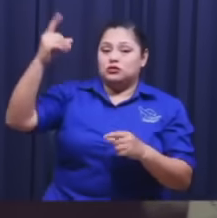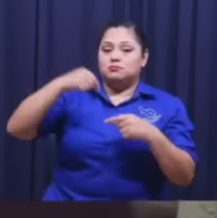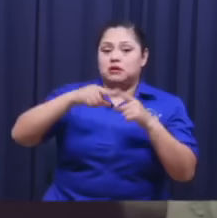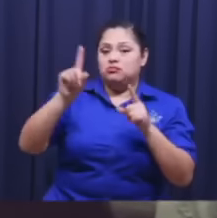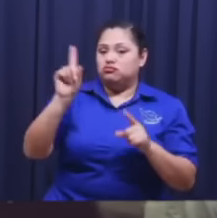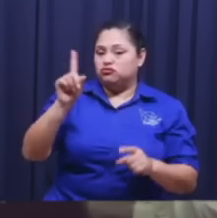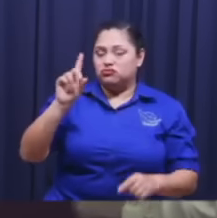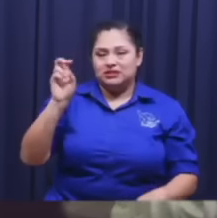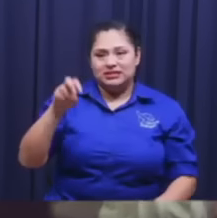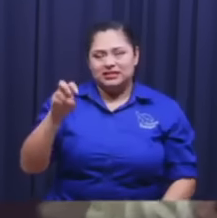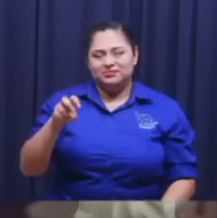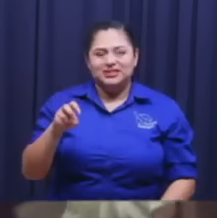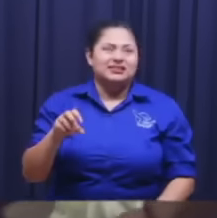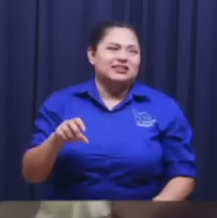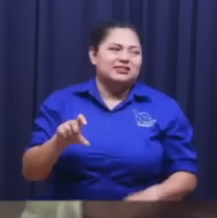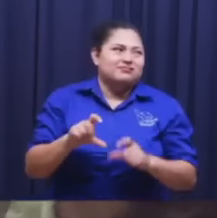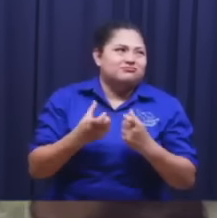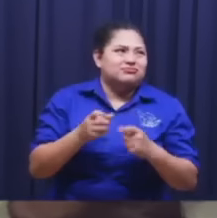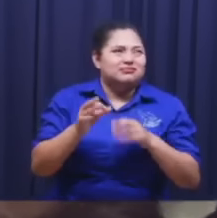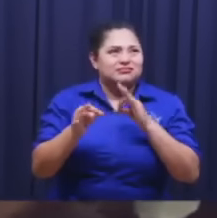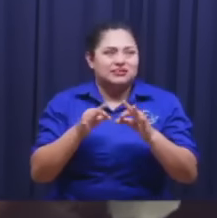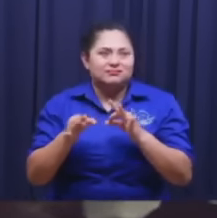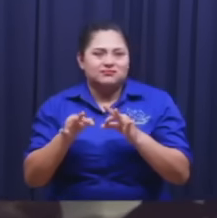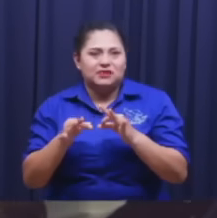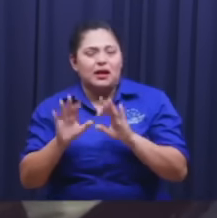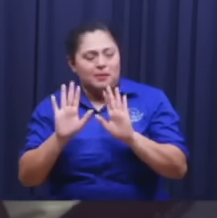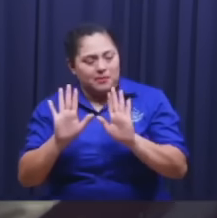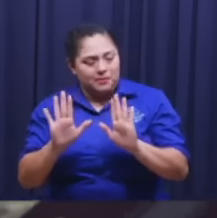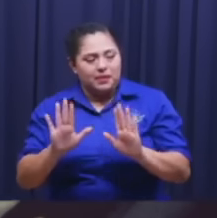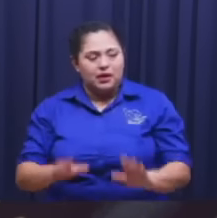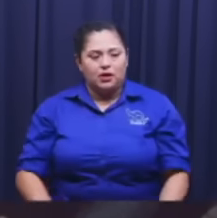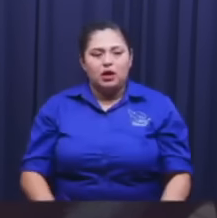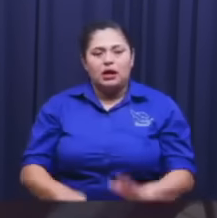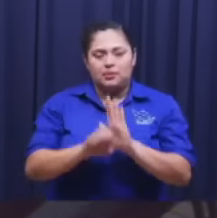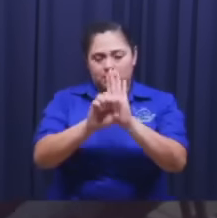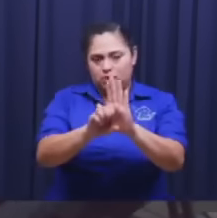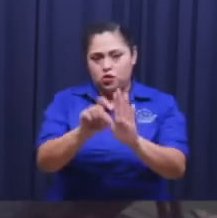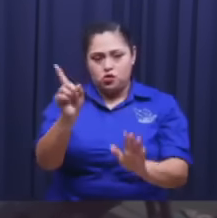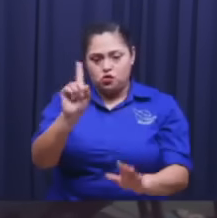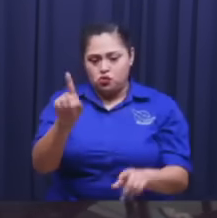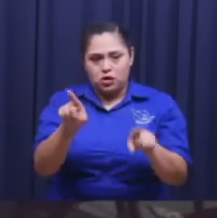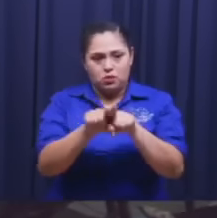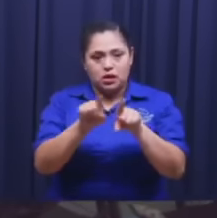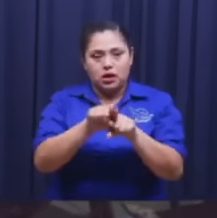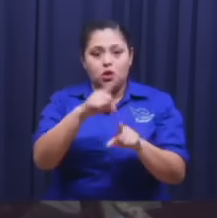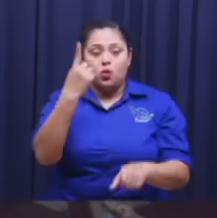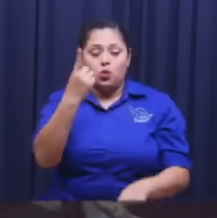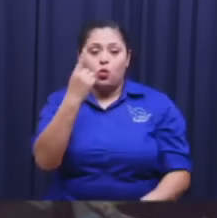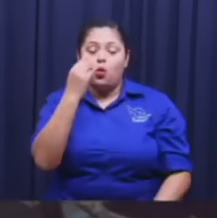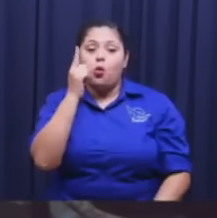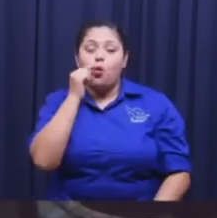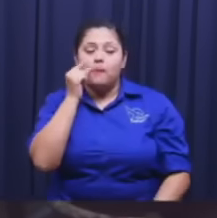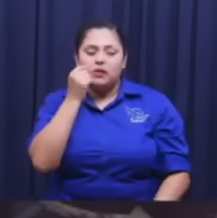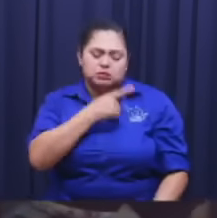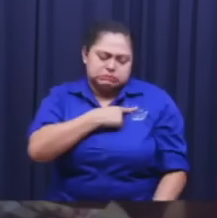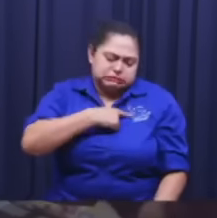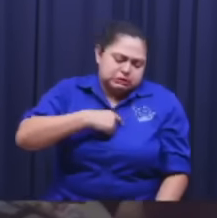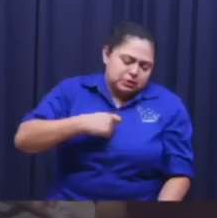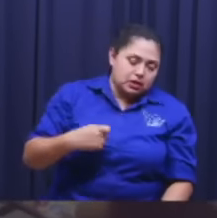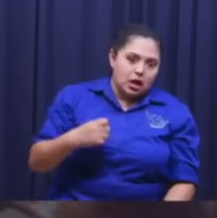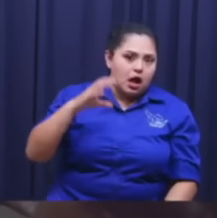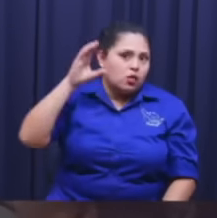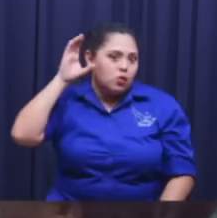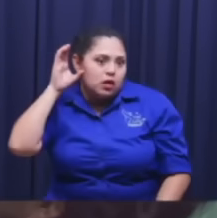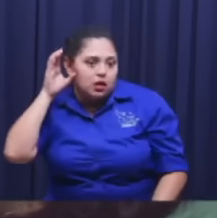necesariamente, ¿cómo es? Va, se lo voy a poner. No es lo mismo que un cuate que estaba deprimido al oír